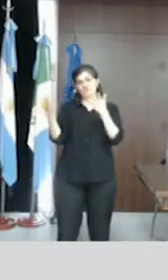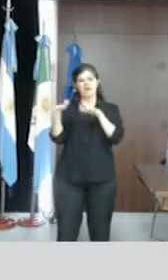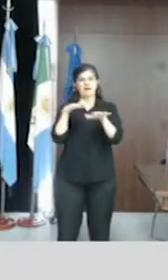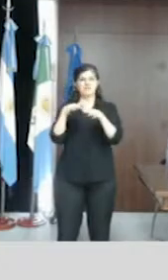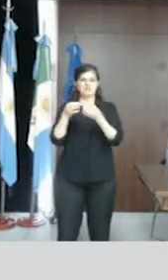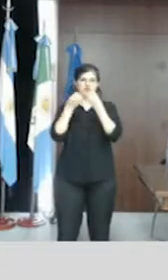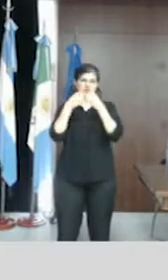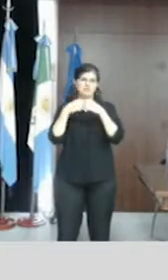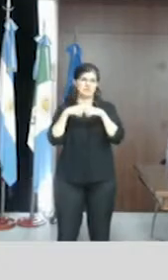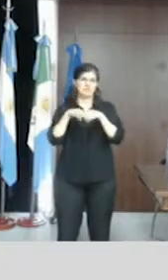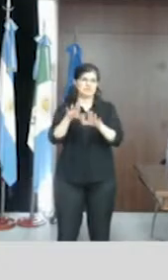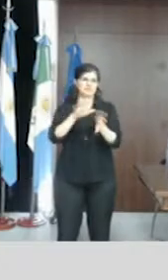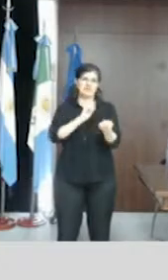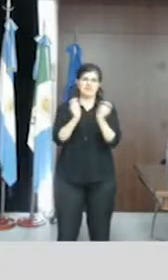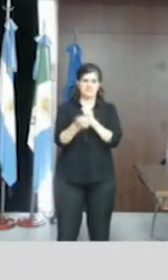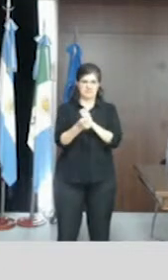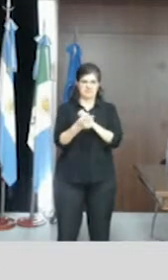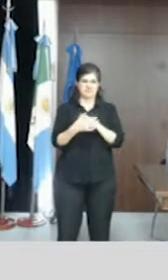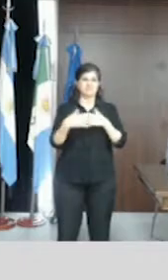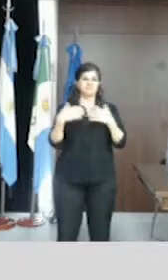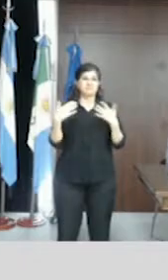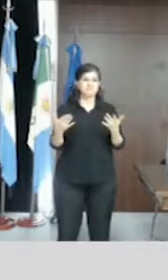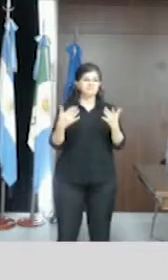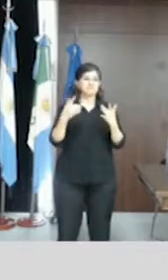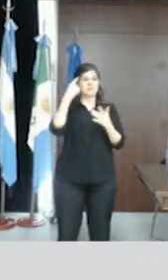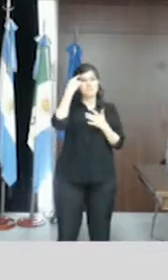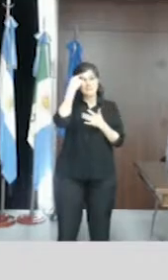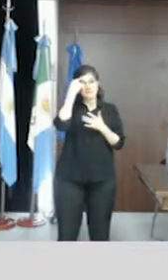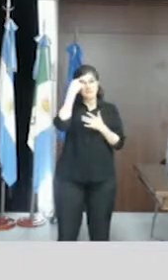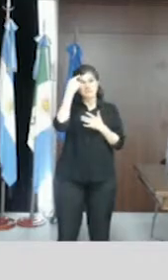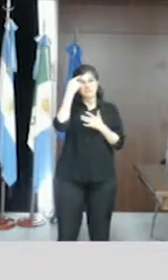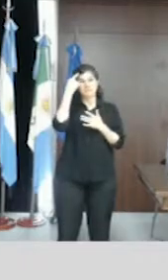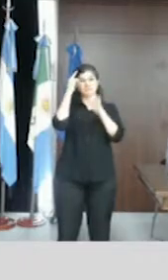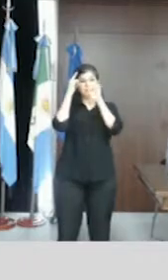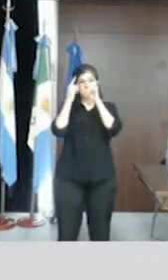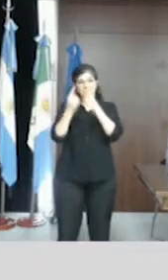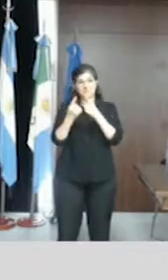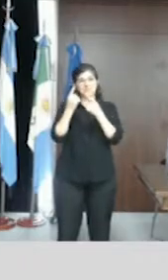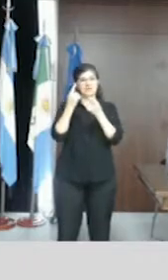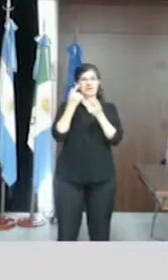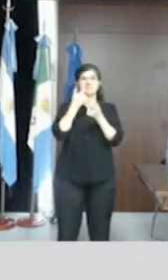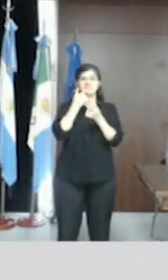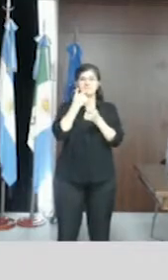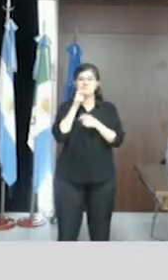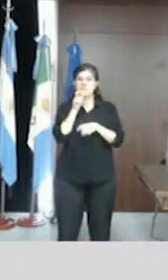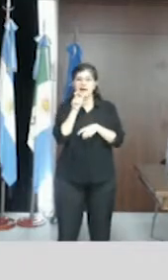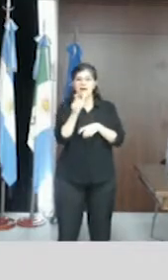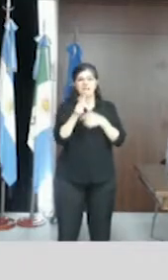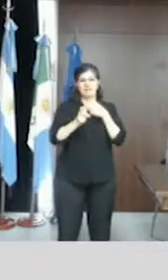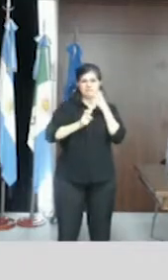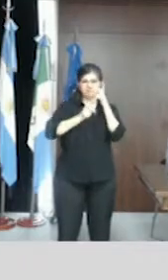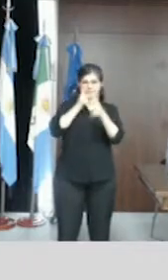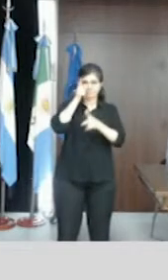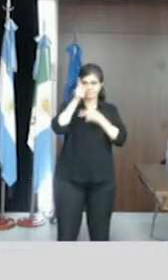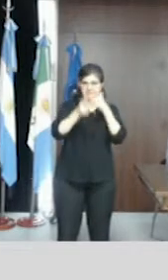importante. Que a su vez, cambiando pensamiento, también la palabra es terriblemente importante. El peso